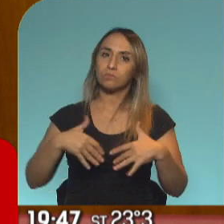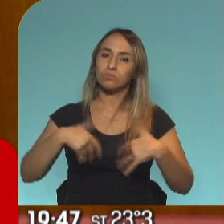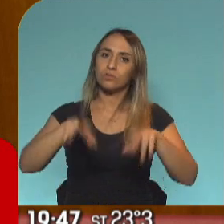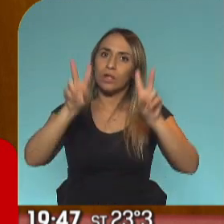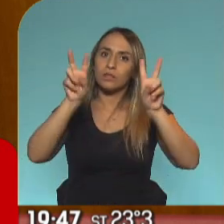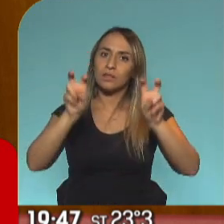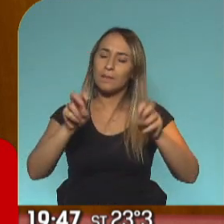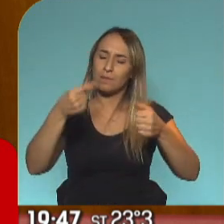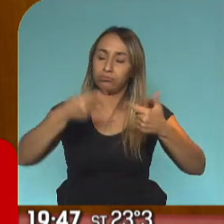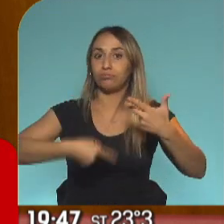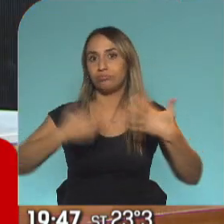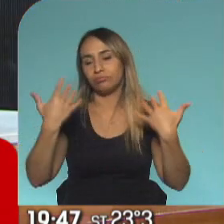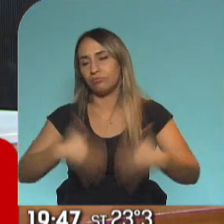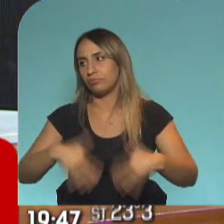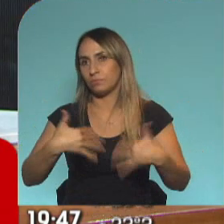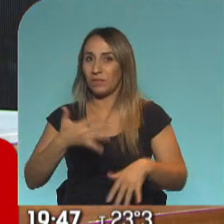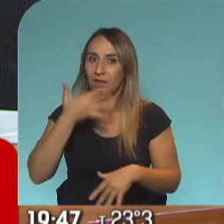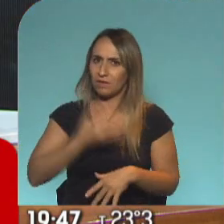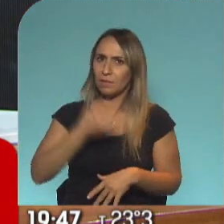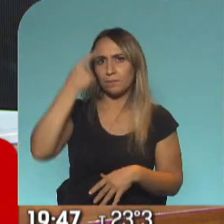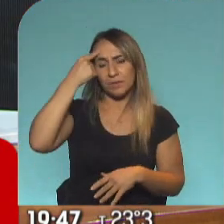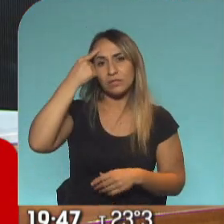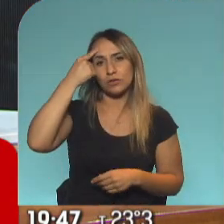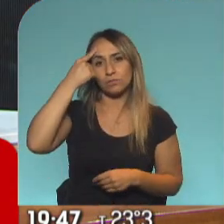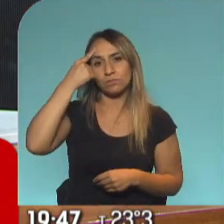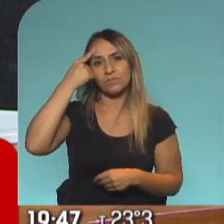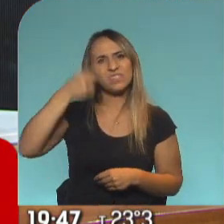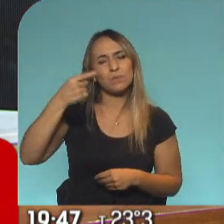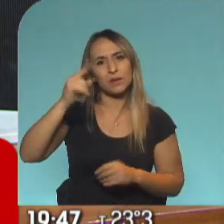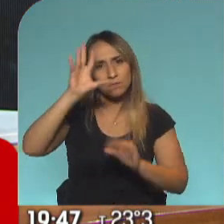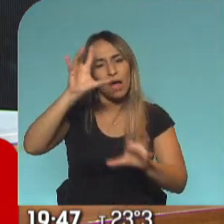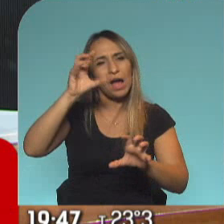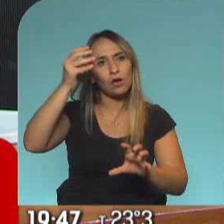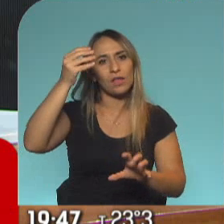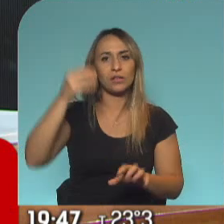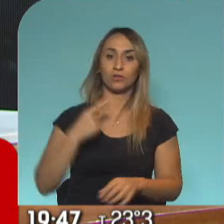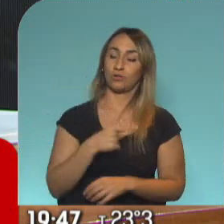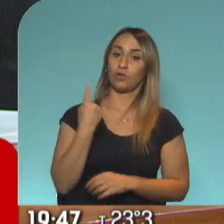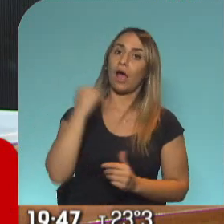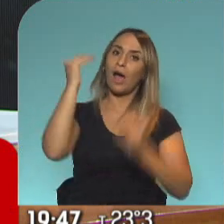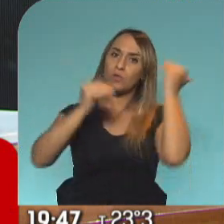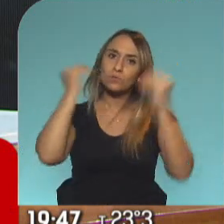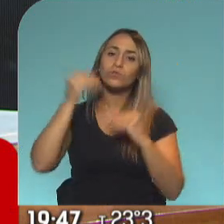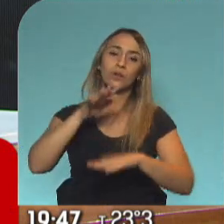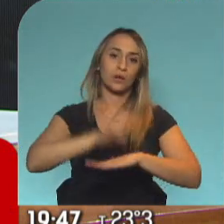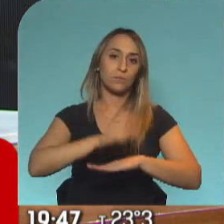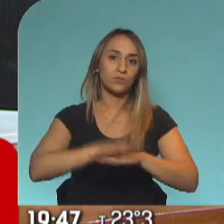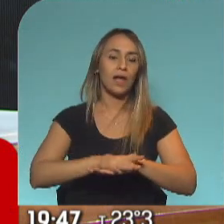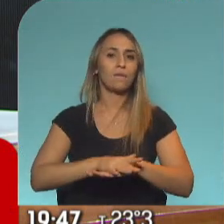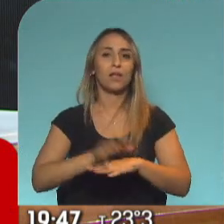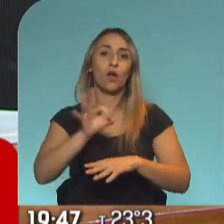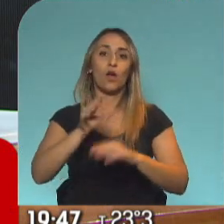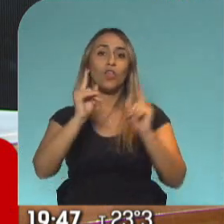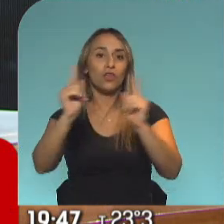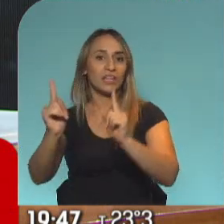está contando Maylin. Por un lado, pienso en recordar siempre la responsabilidad que tenemos los adultos, los docentes en el